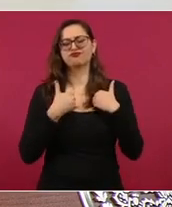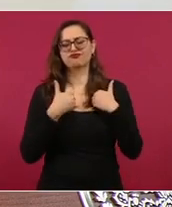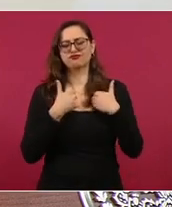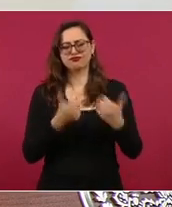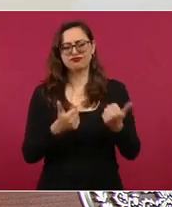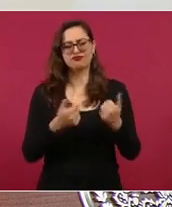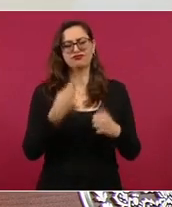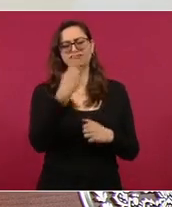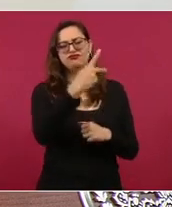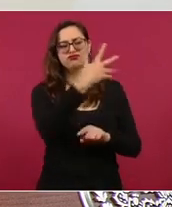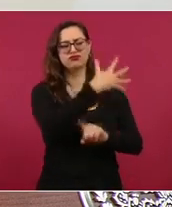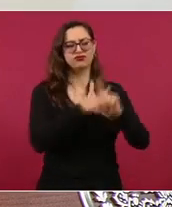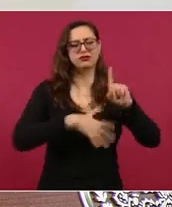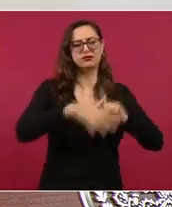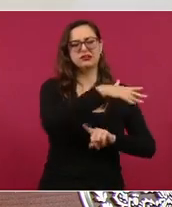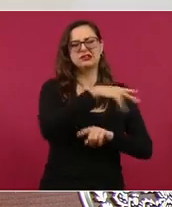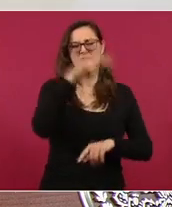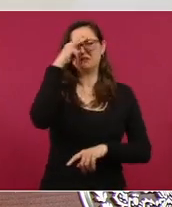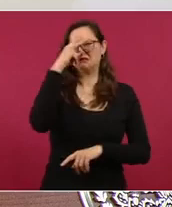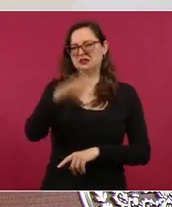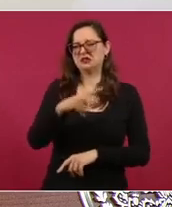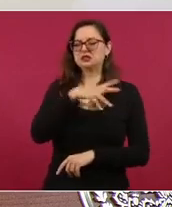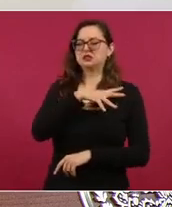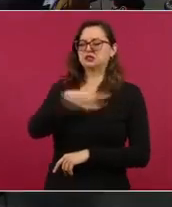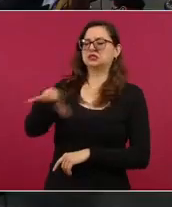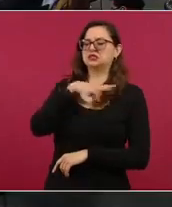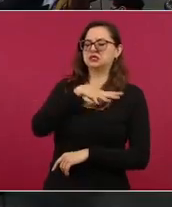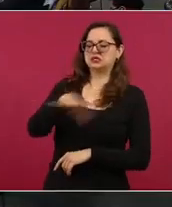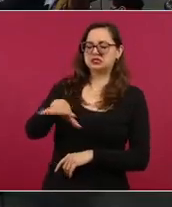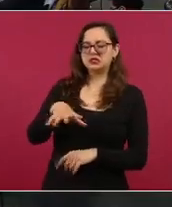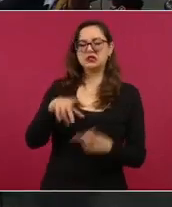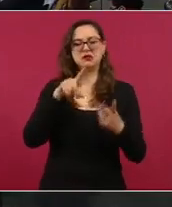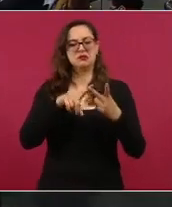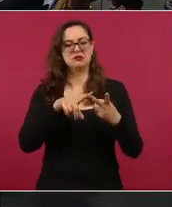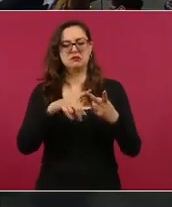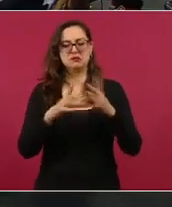o antiinmigrante y que eso